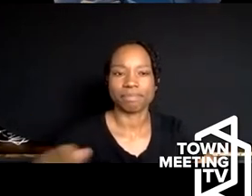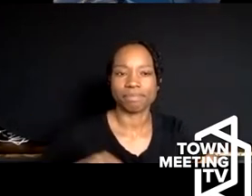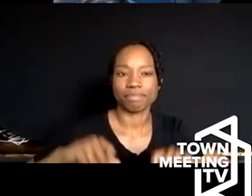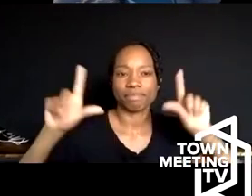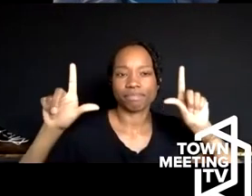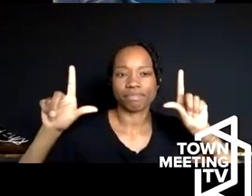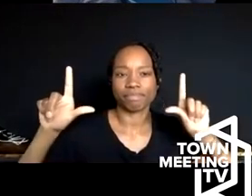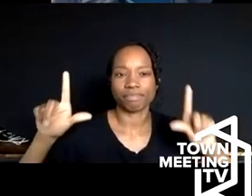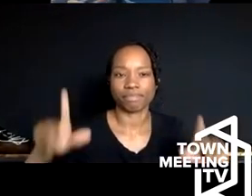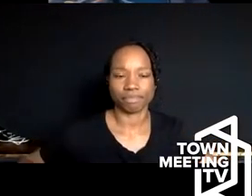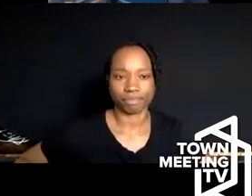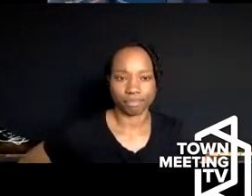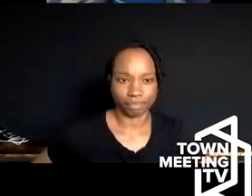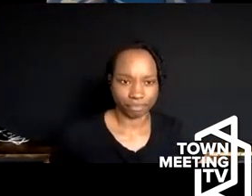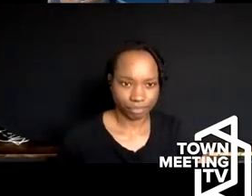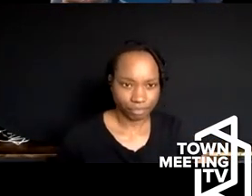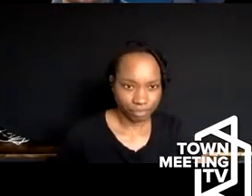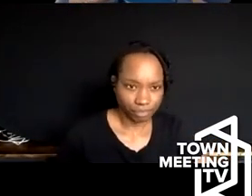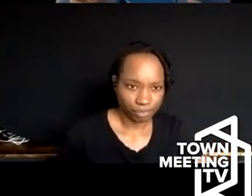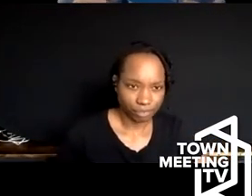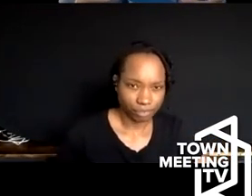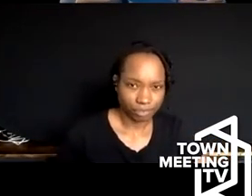Ok, entonces,